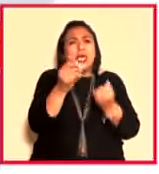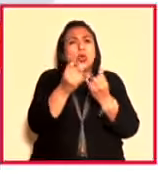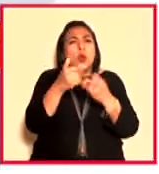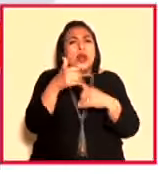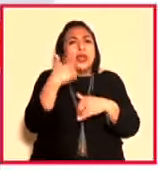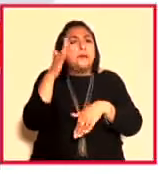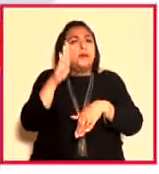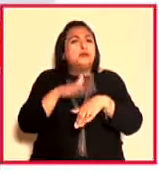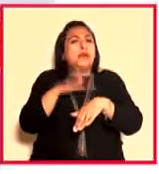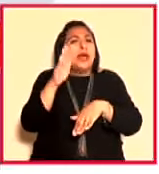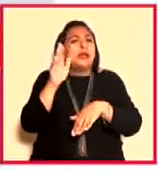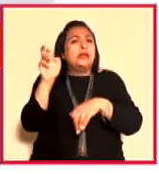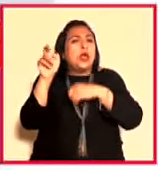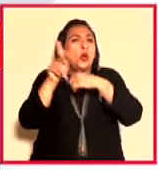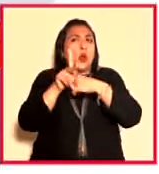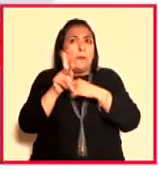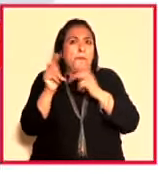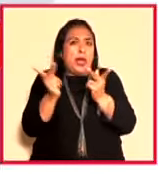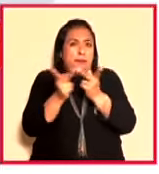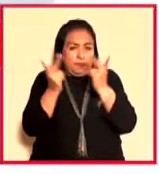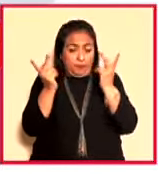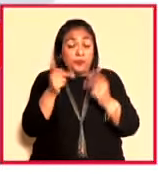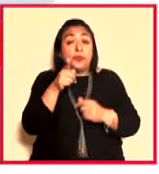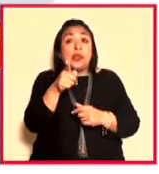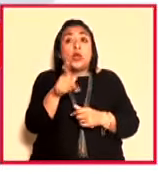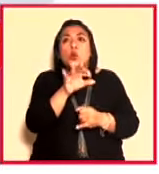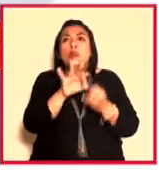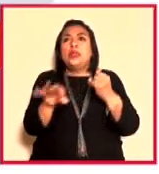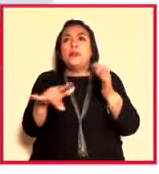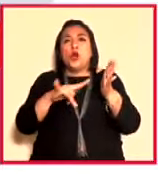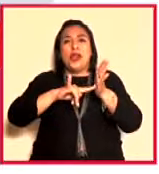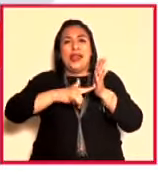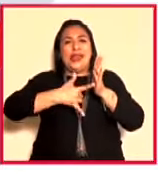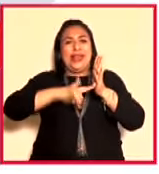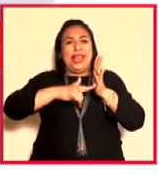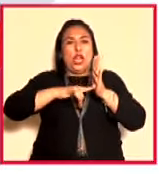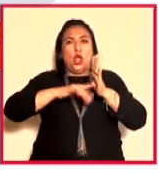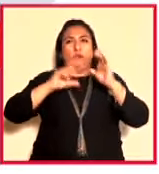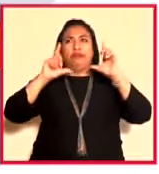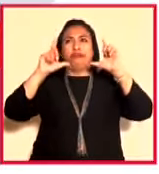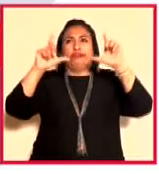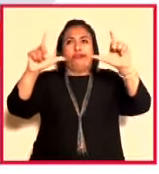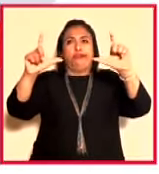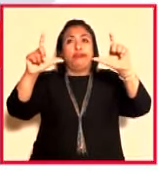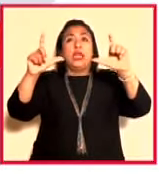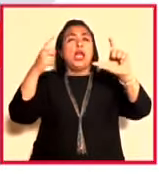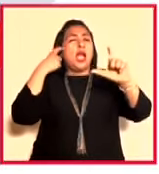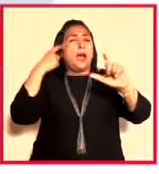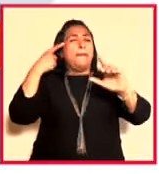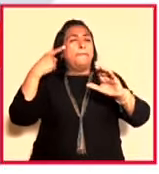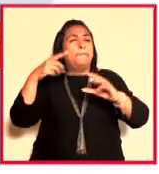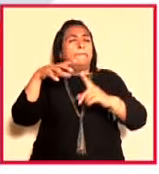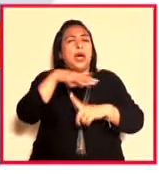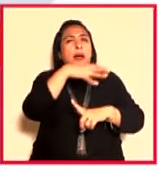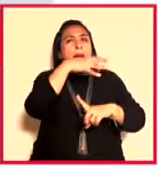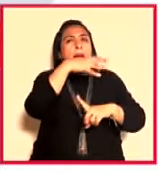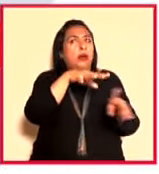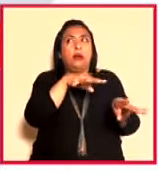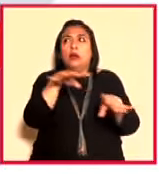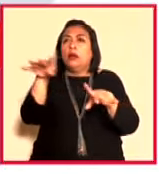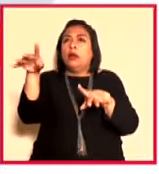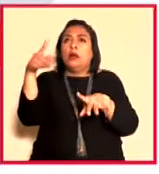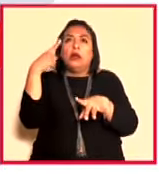Europa. Finalmente, el reloj como cresta de un edificio cuyas campanadas hacen volver la cabeza con estupor